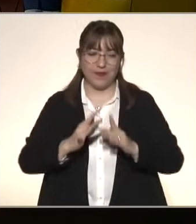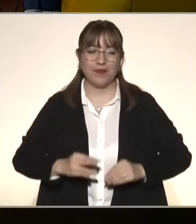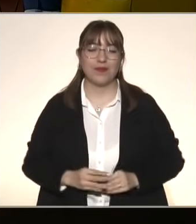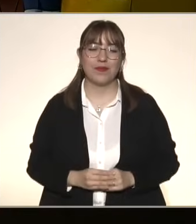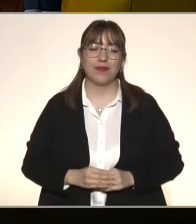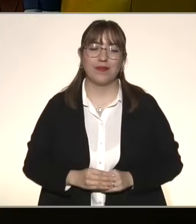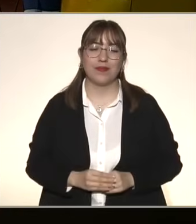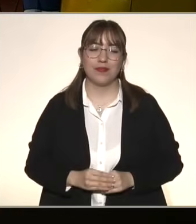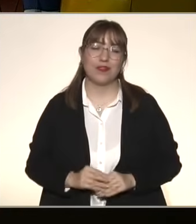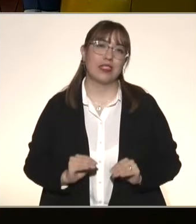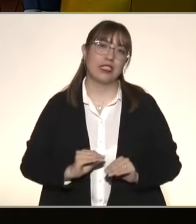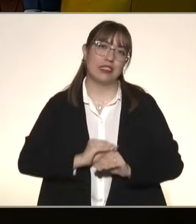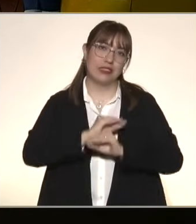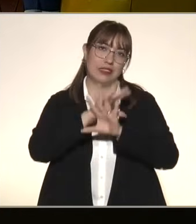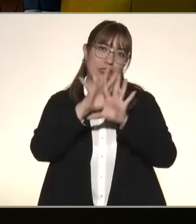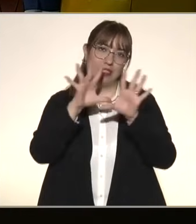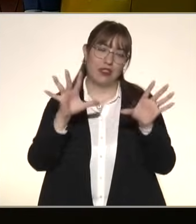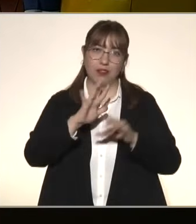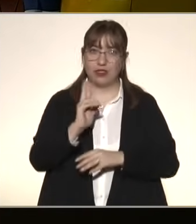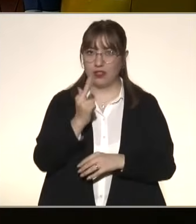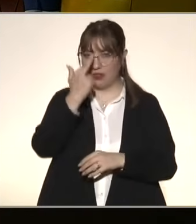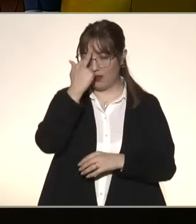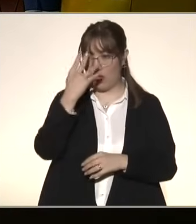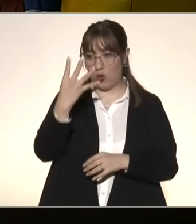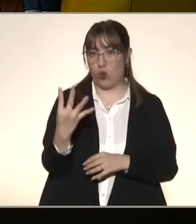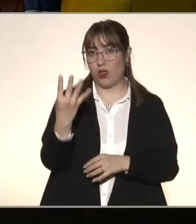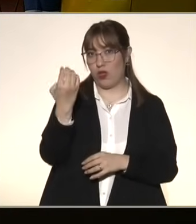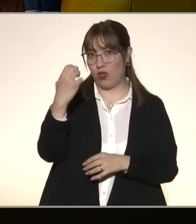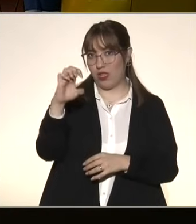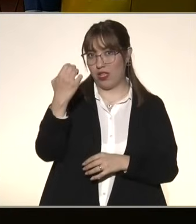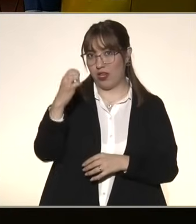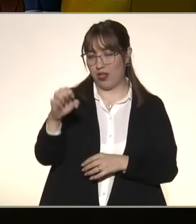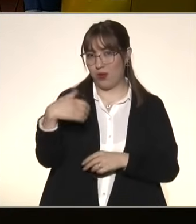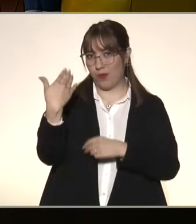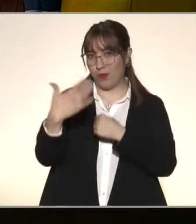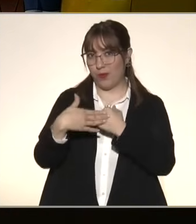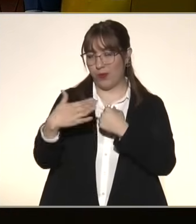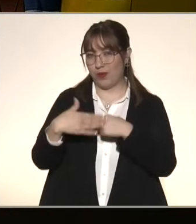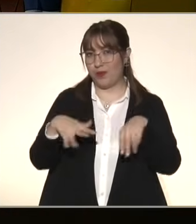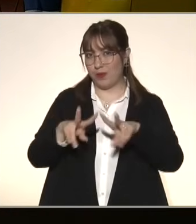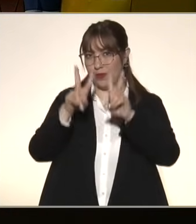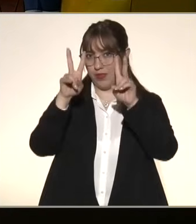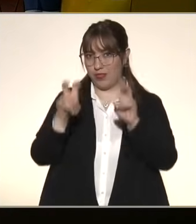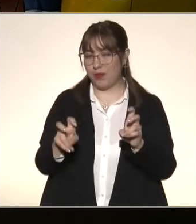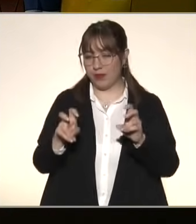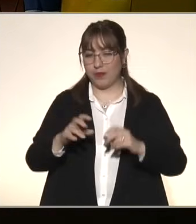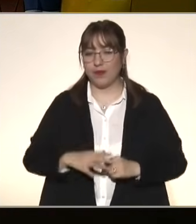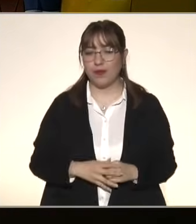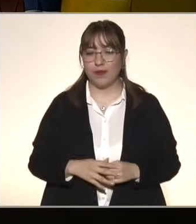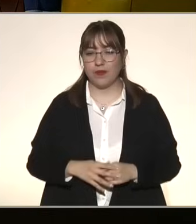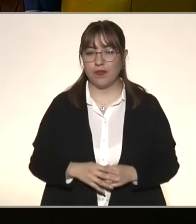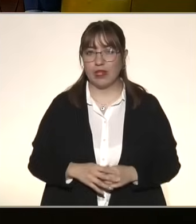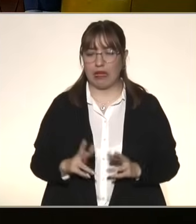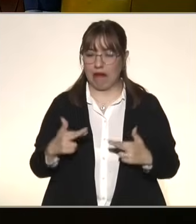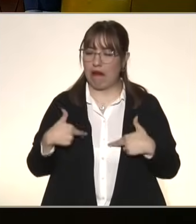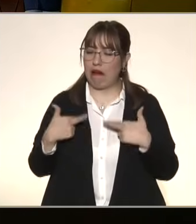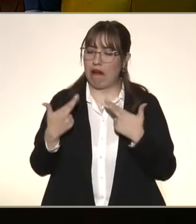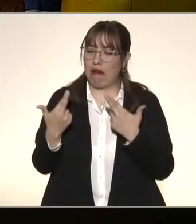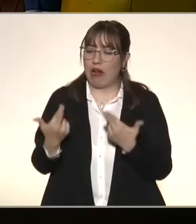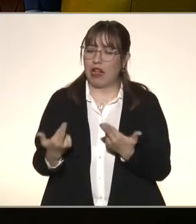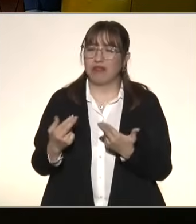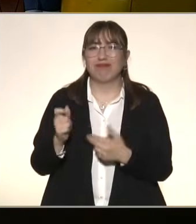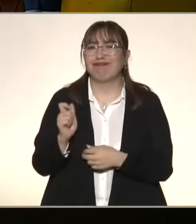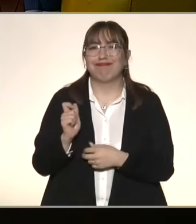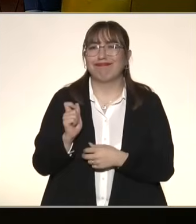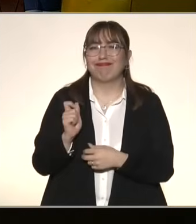supuesto que sí. Y bueno, recuerden que este 4 de enero vamos a estar hablando del significado del regalo. O sea, ¿qué es